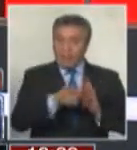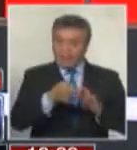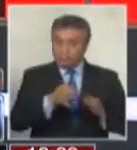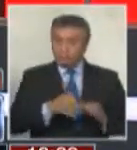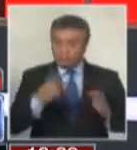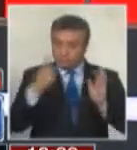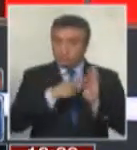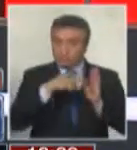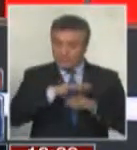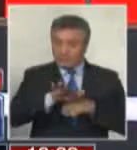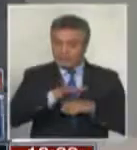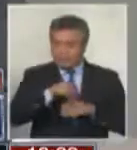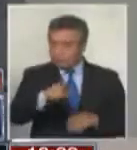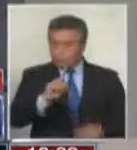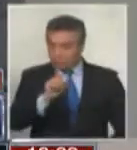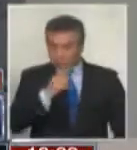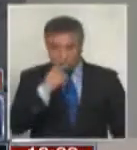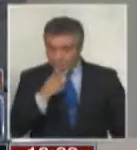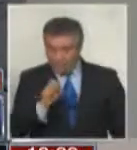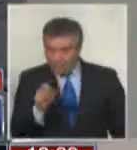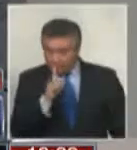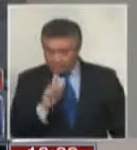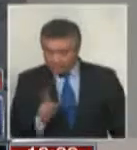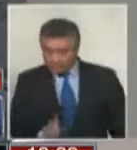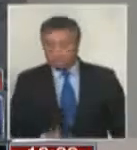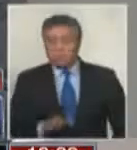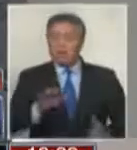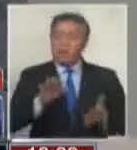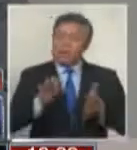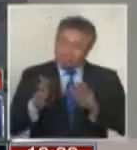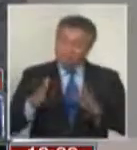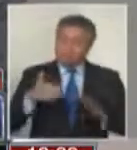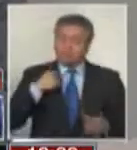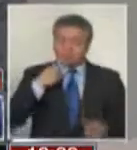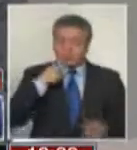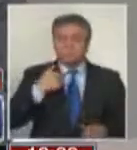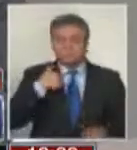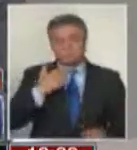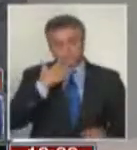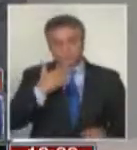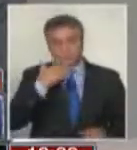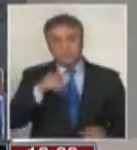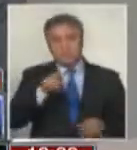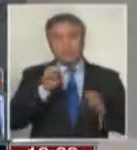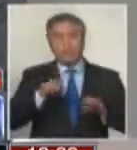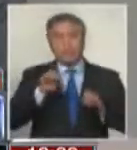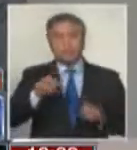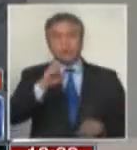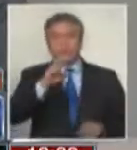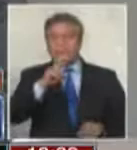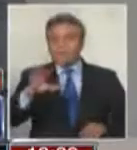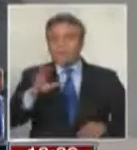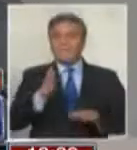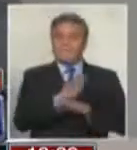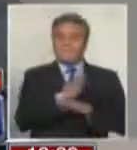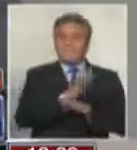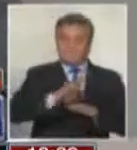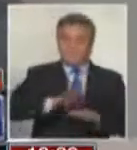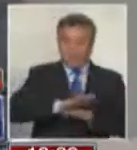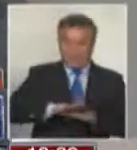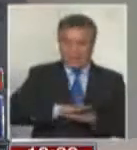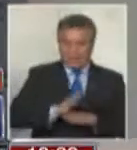usted claramente no lo hace mire probablemente lo es si uno habla de educación prebásica de educación preescolar y del sistema